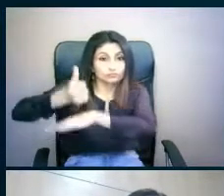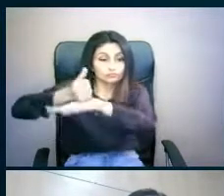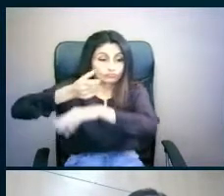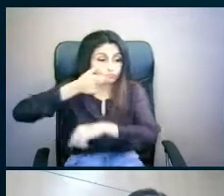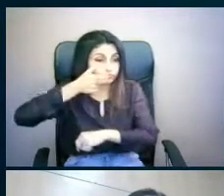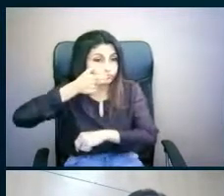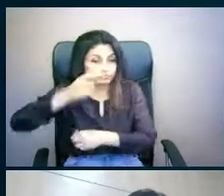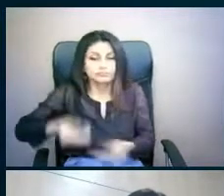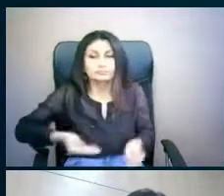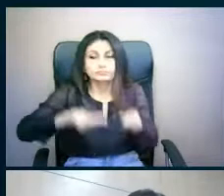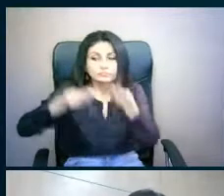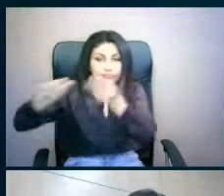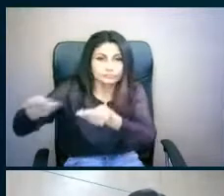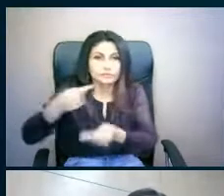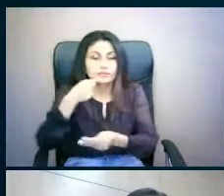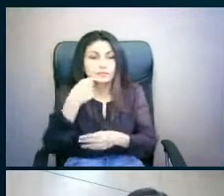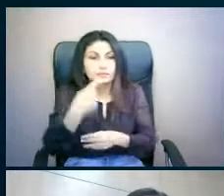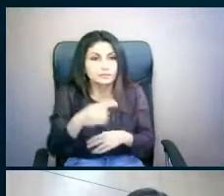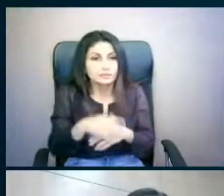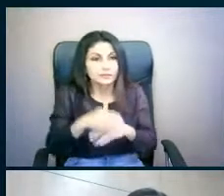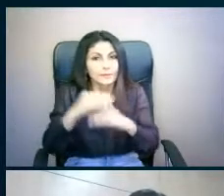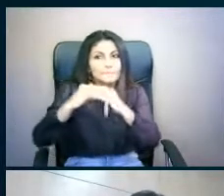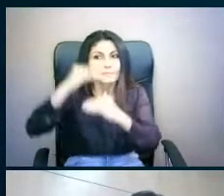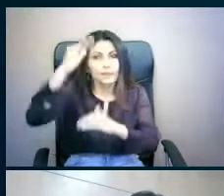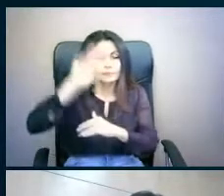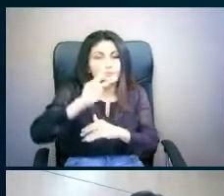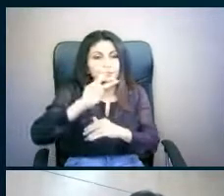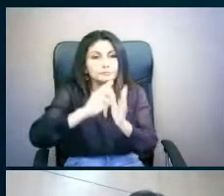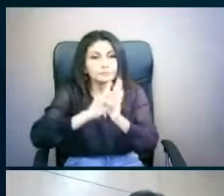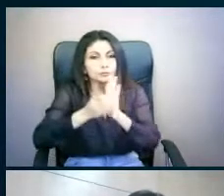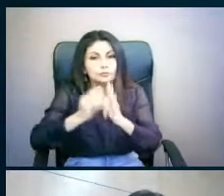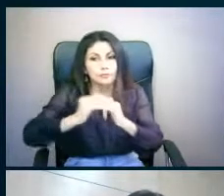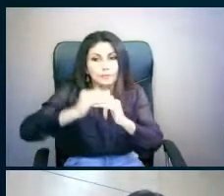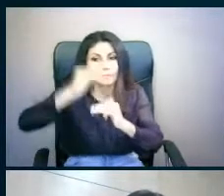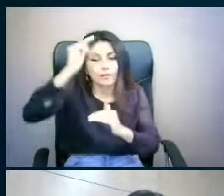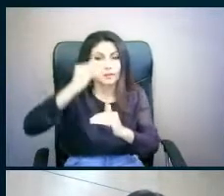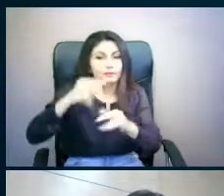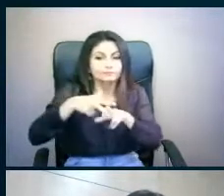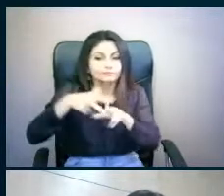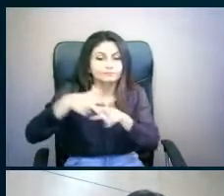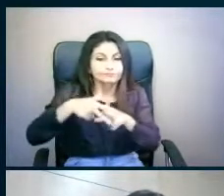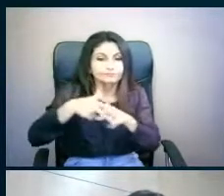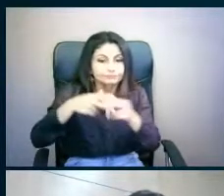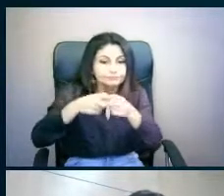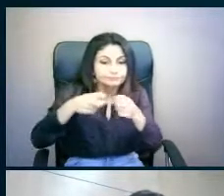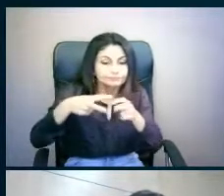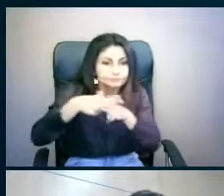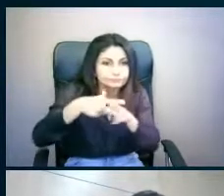interrupciones mayores o igual a 3 minutos que haya percibido un cliente.